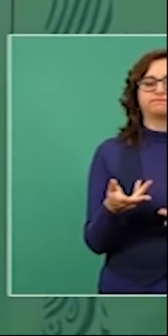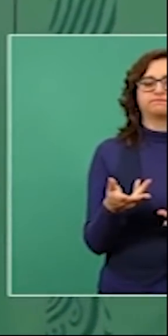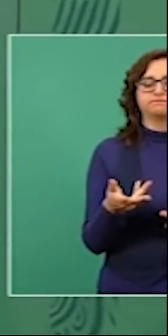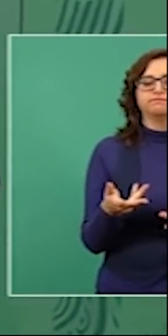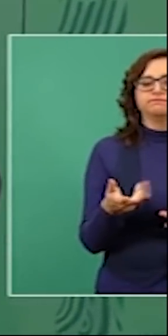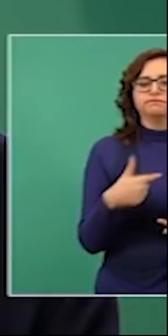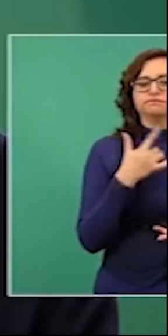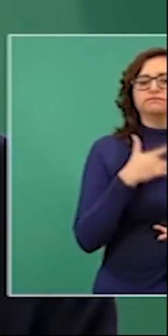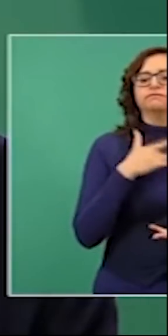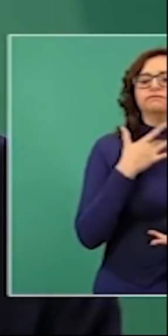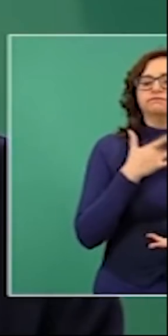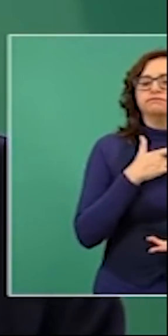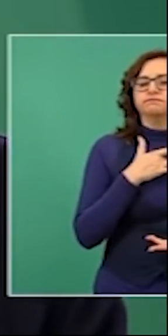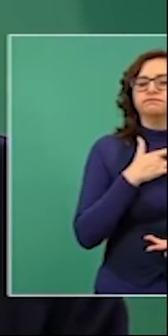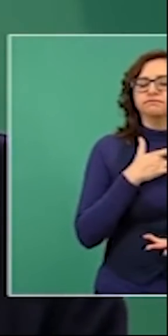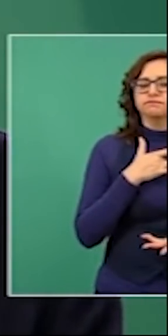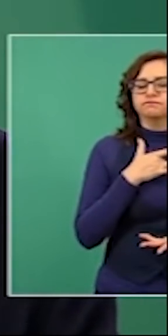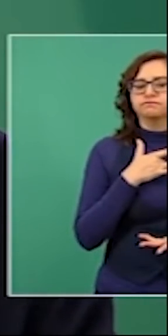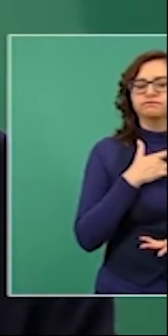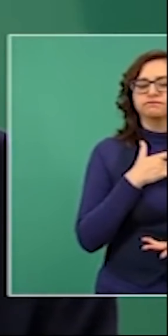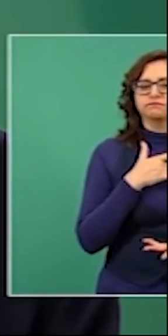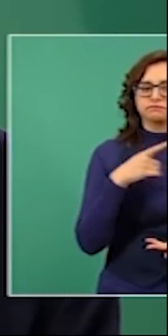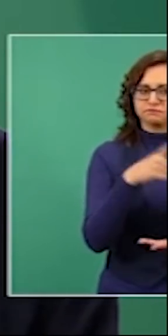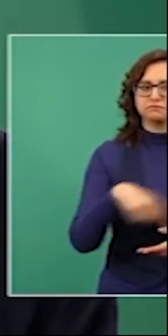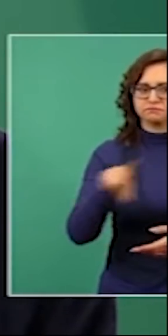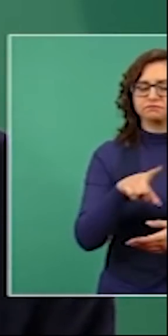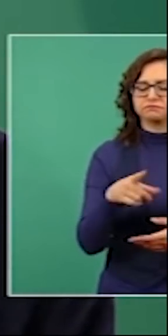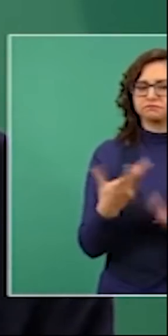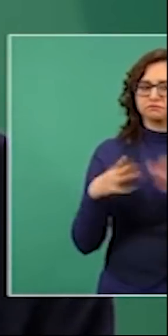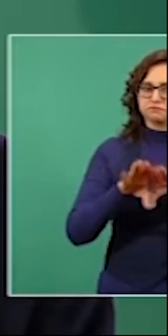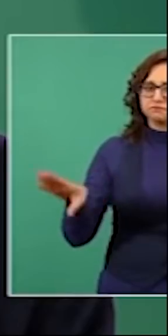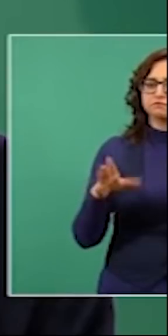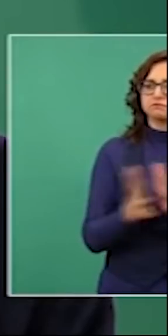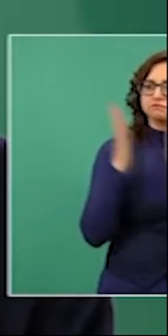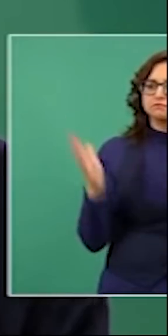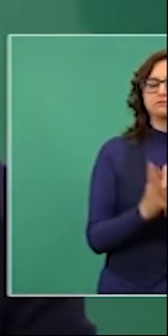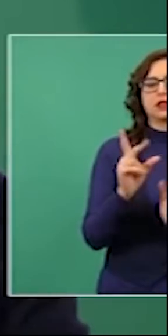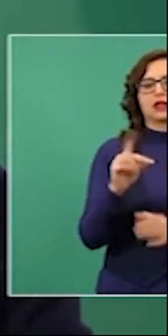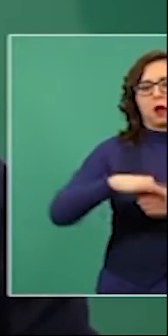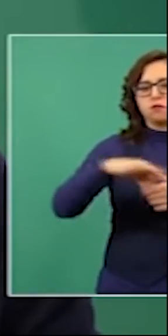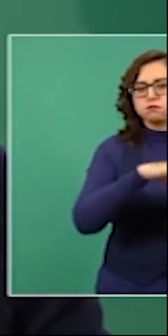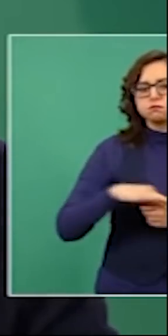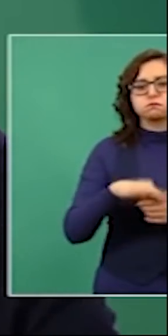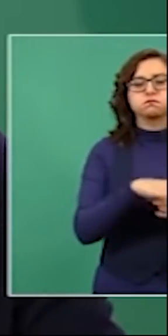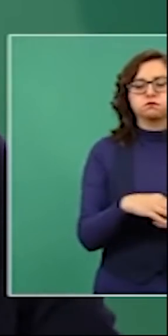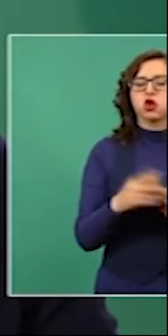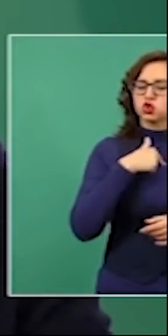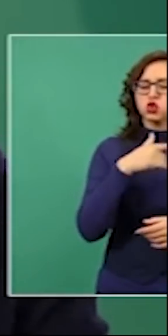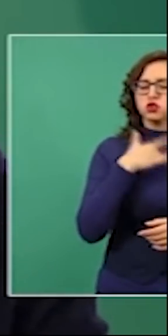a aplicarse, o se va a aplicar este método democrático de la revocación del mandato. Estas son